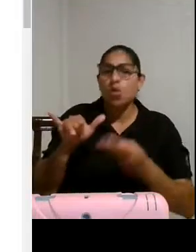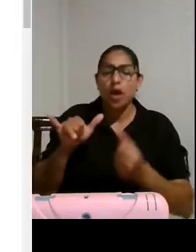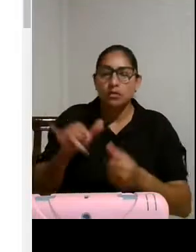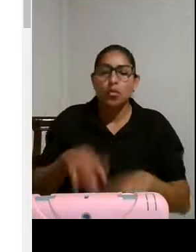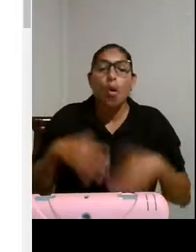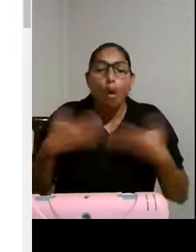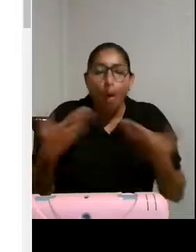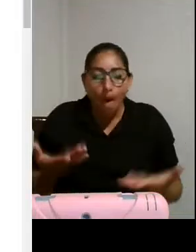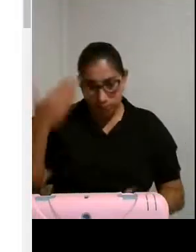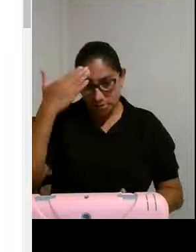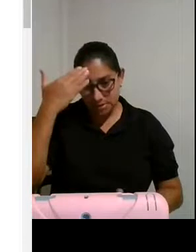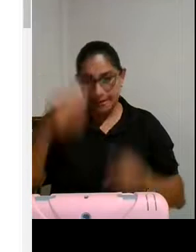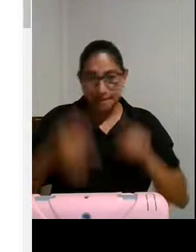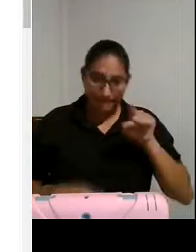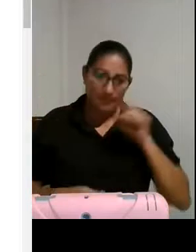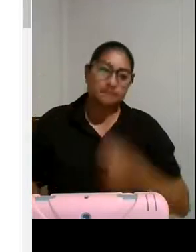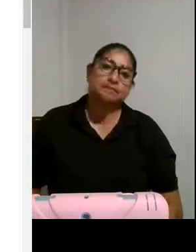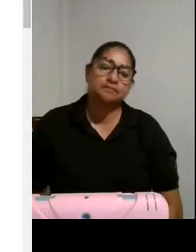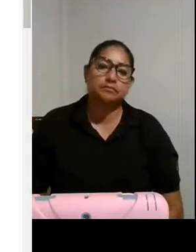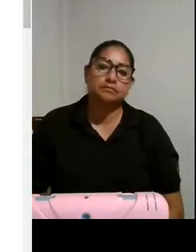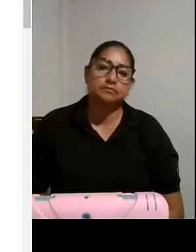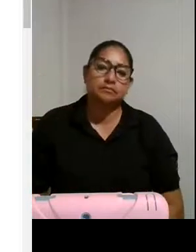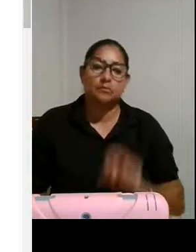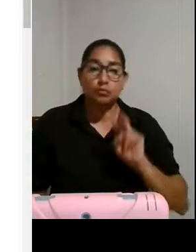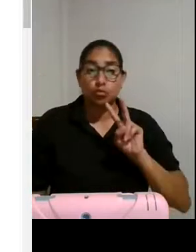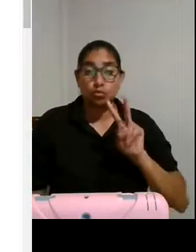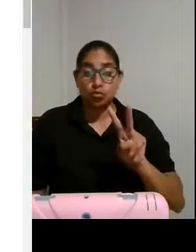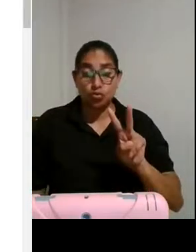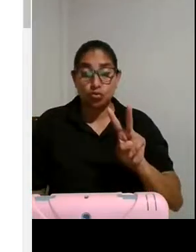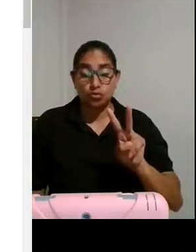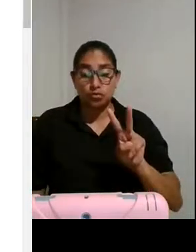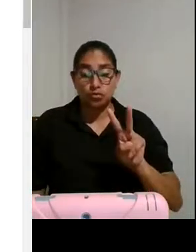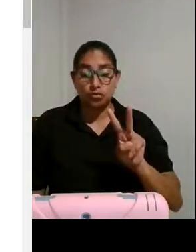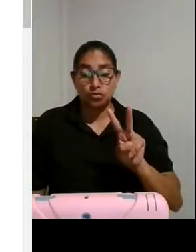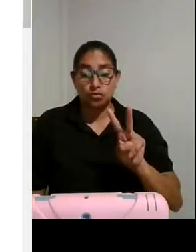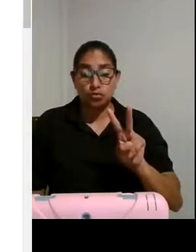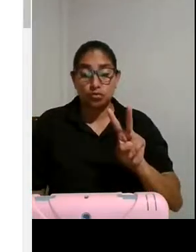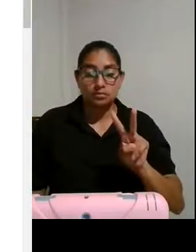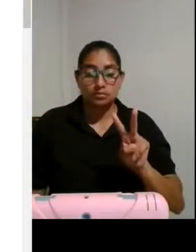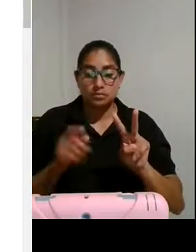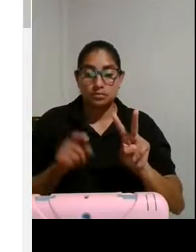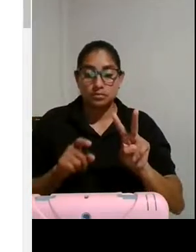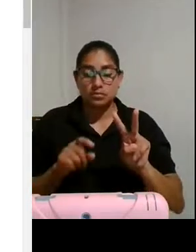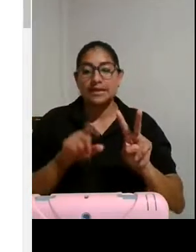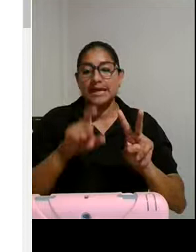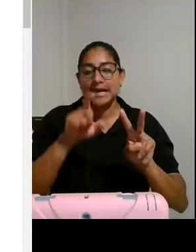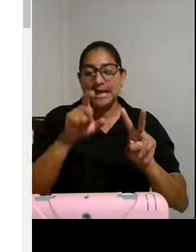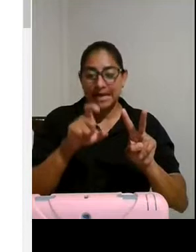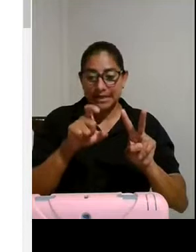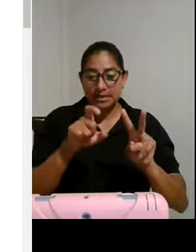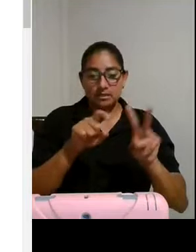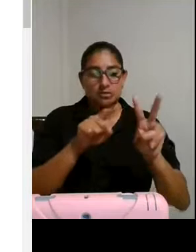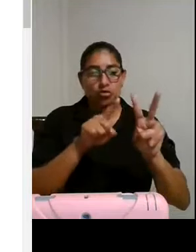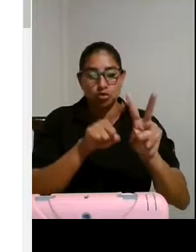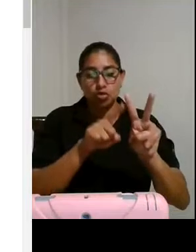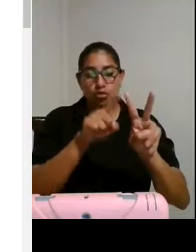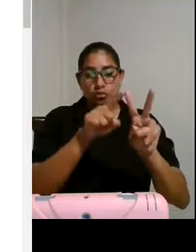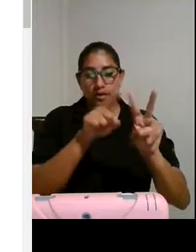calcula? Se toma el 2 y se sustituye a donde están las x. Hagámoslo